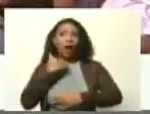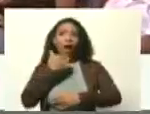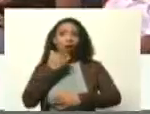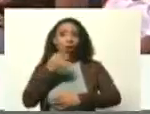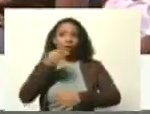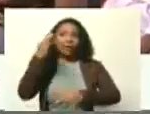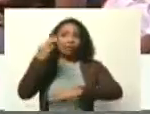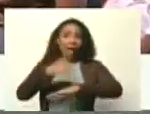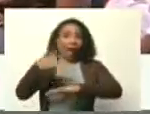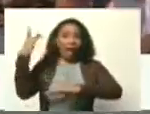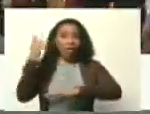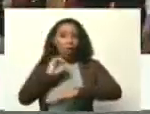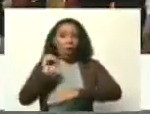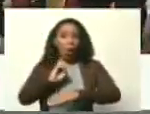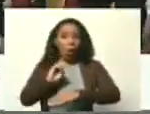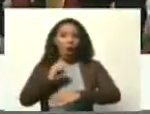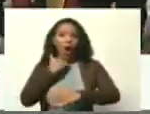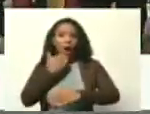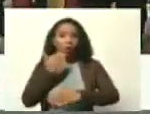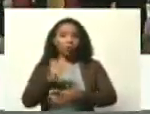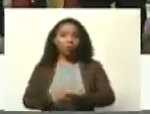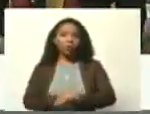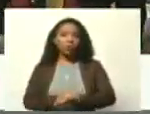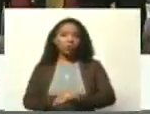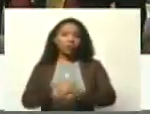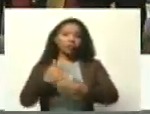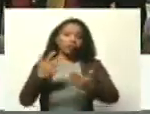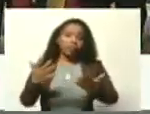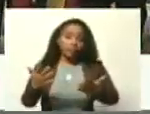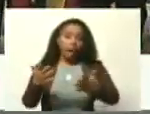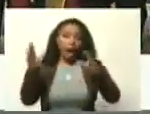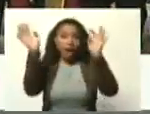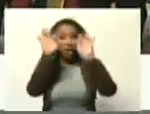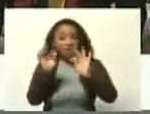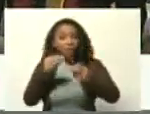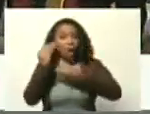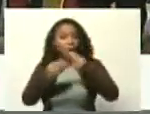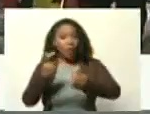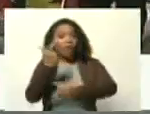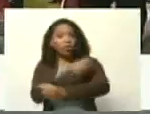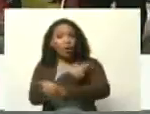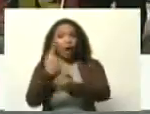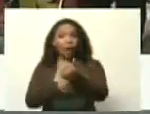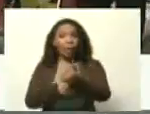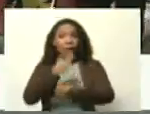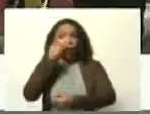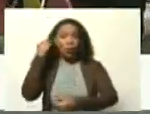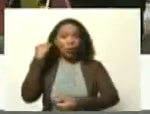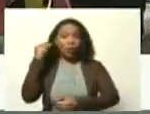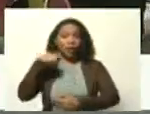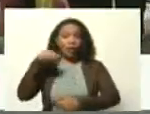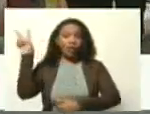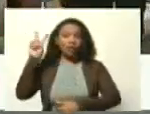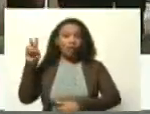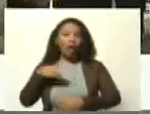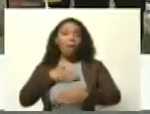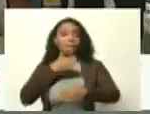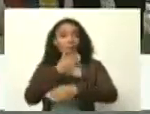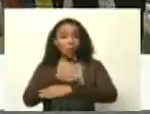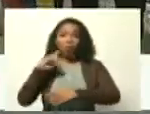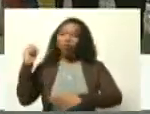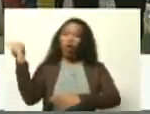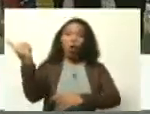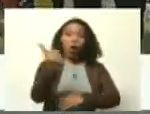forma tener un caso moderado. Así que la vía es la vacuna, hermanos y hermanas de Venezuela. Vamos todos y todas